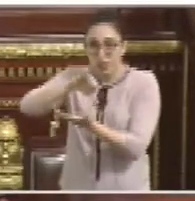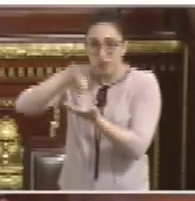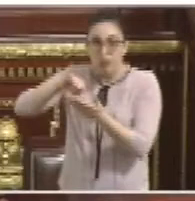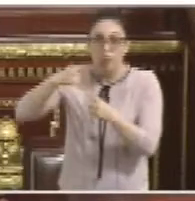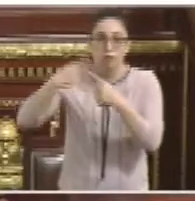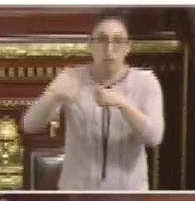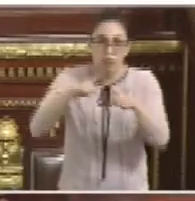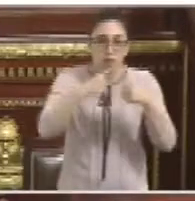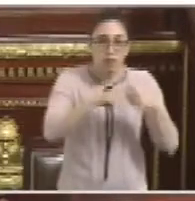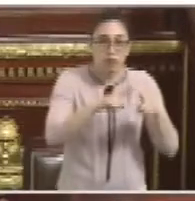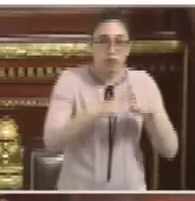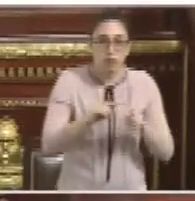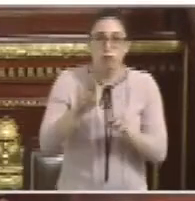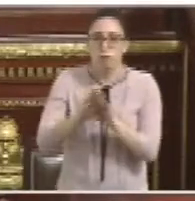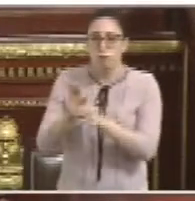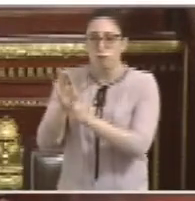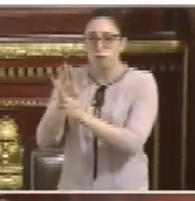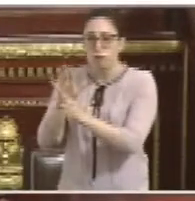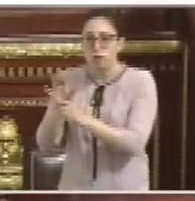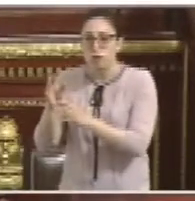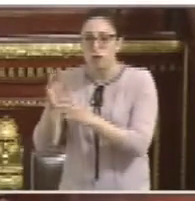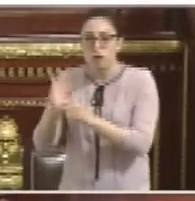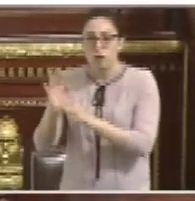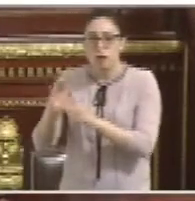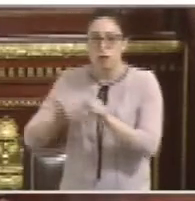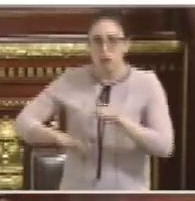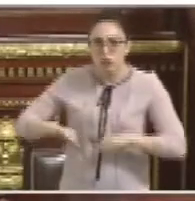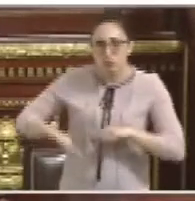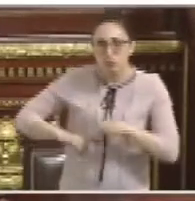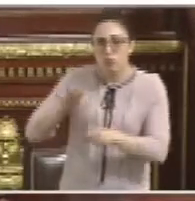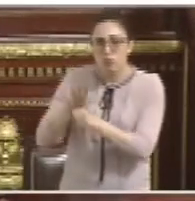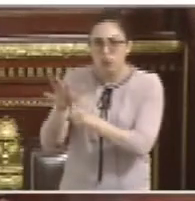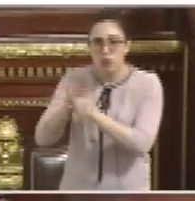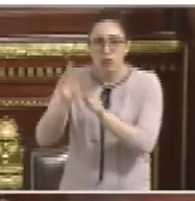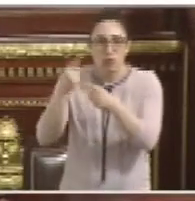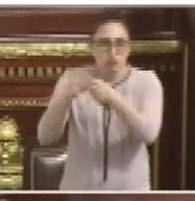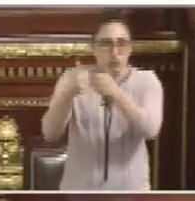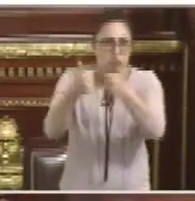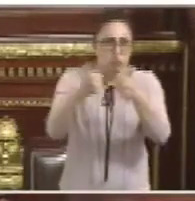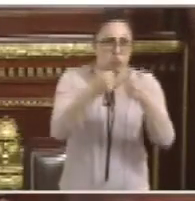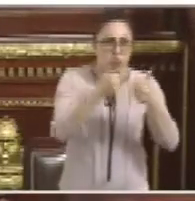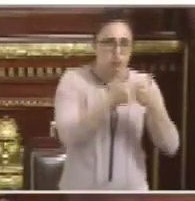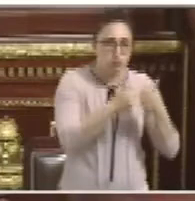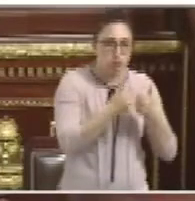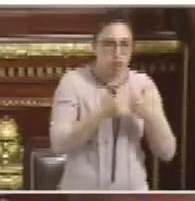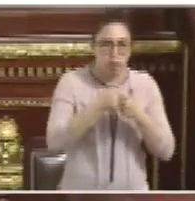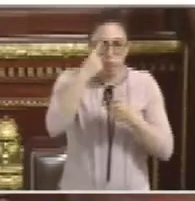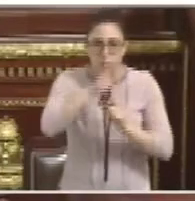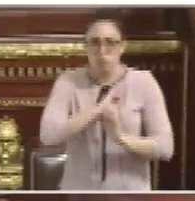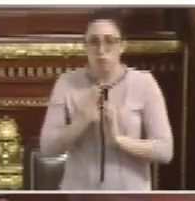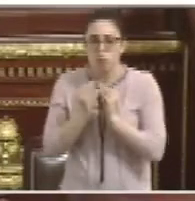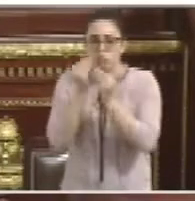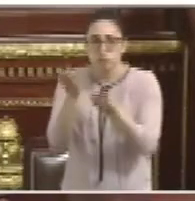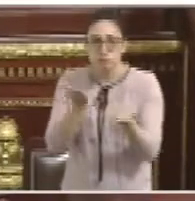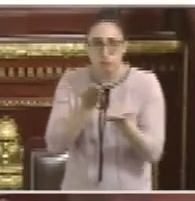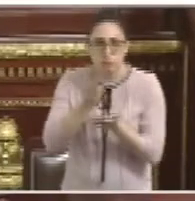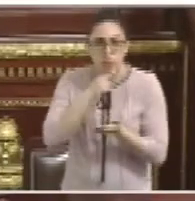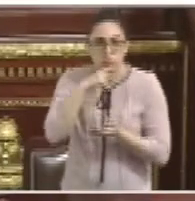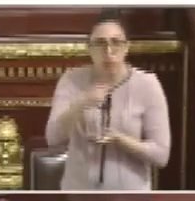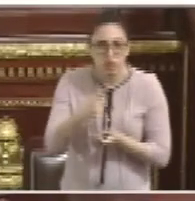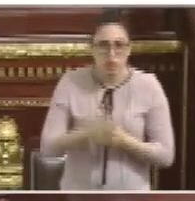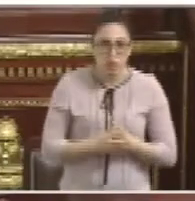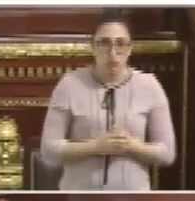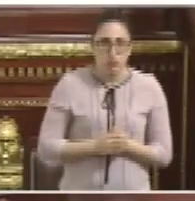diferenciando el trato y las necesidades de acuerdo con su edad y condiciones para prestar servicios eficientes y de